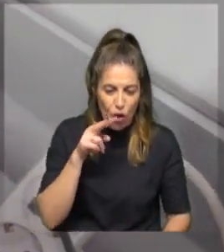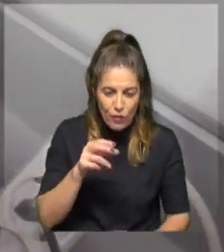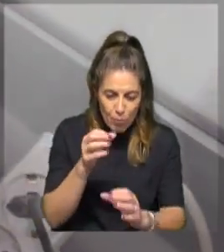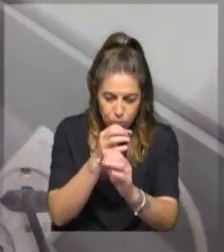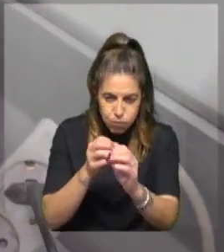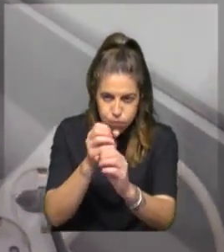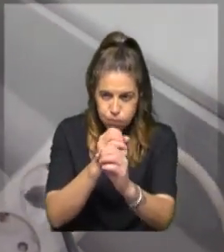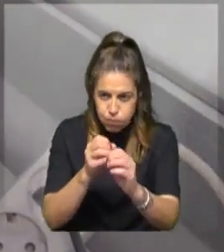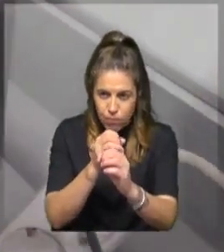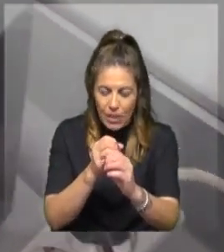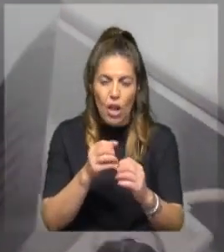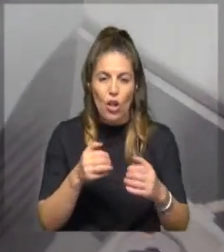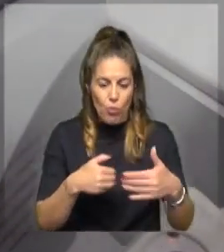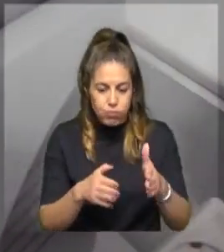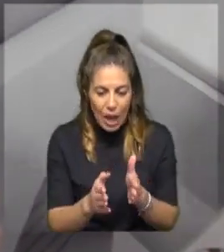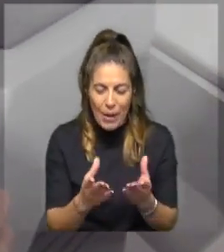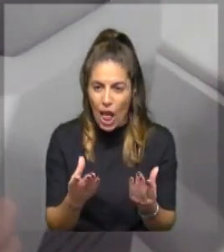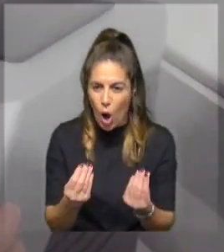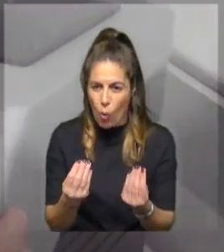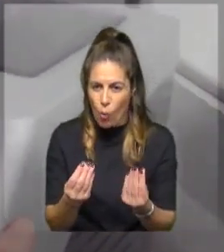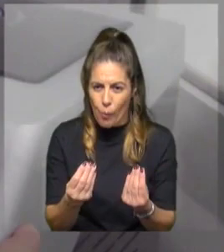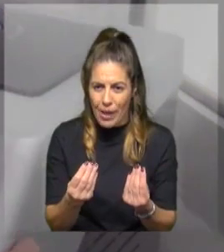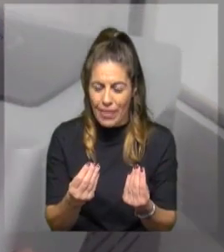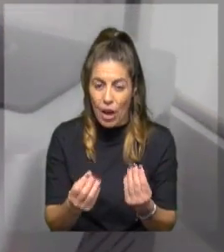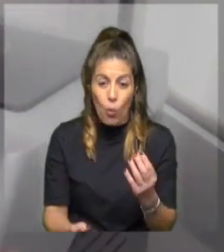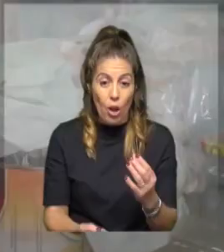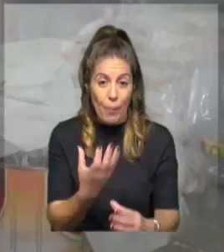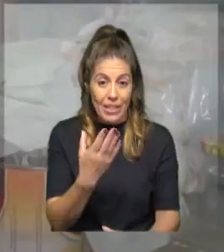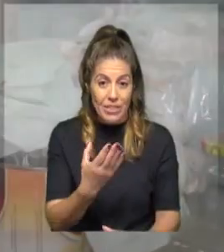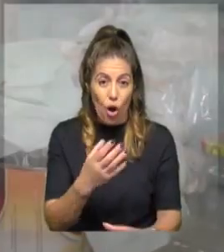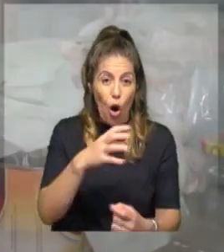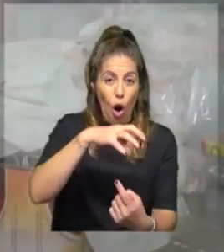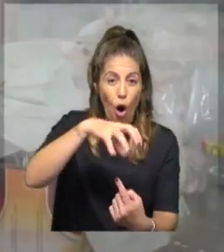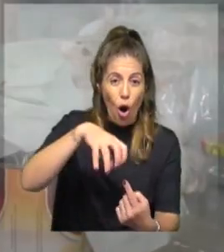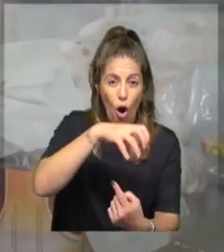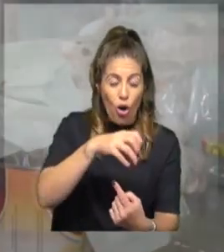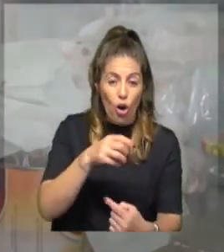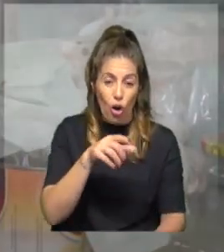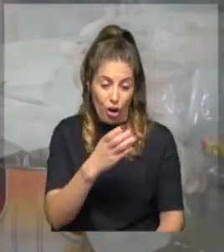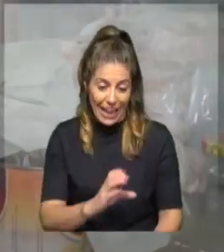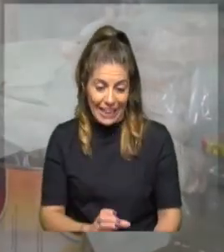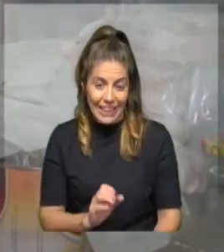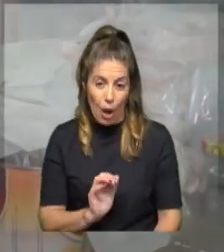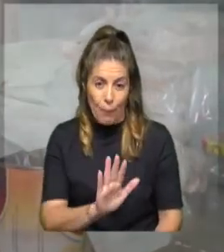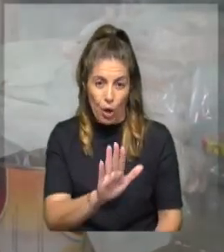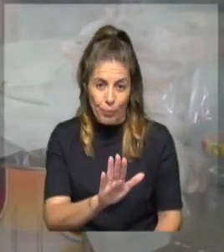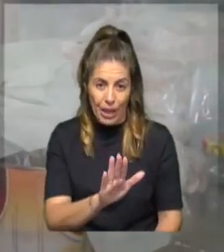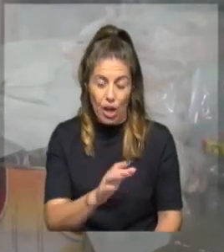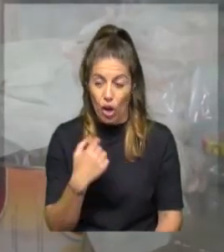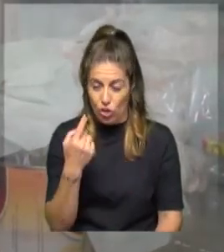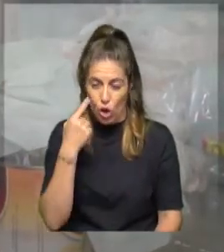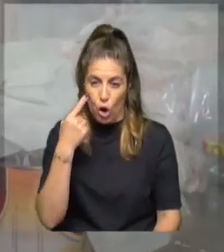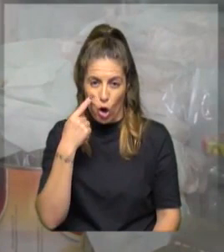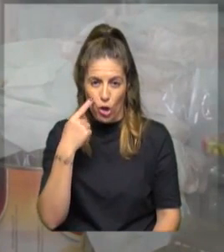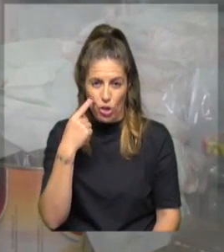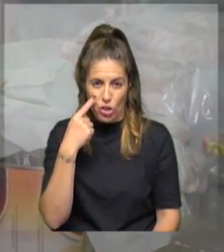los incubamos en cámara húmeda y bueno, en el caso que aparezcan hongos con las características que tienen los que nosotros conocemos,